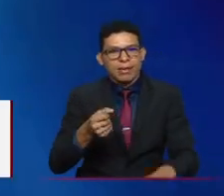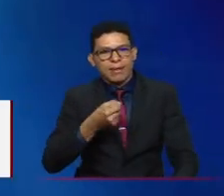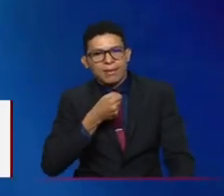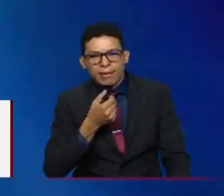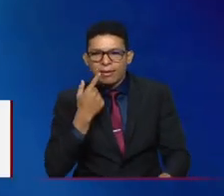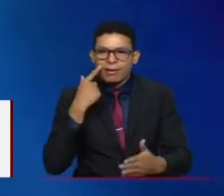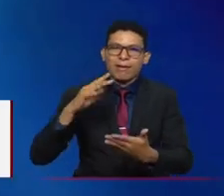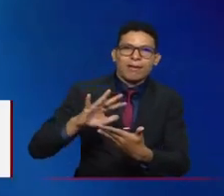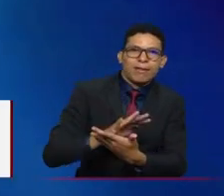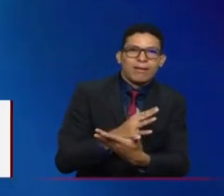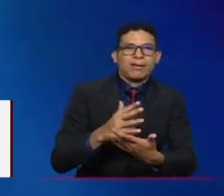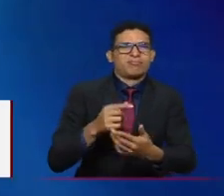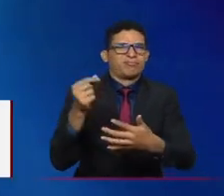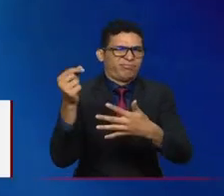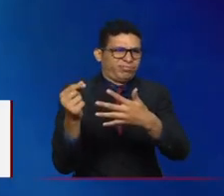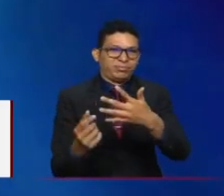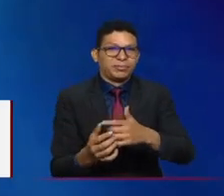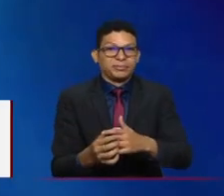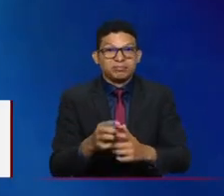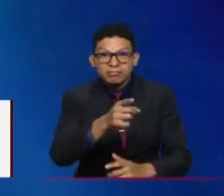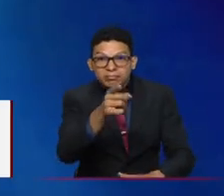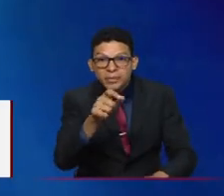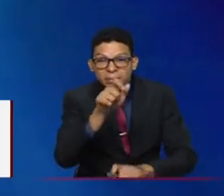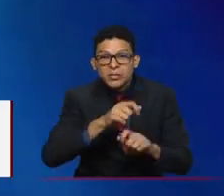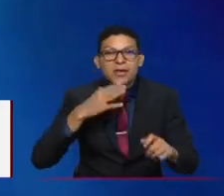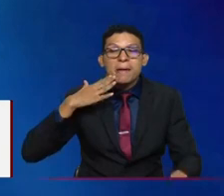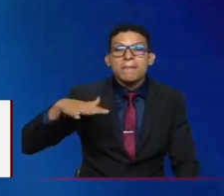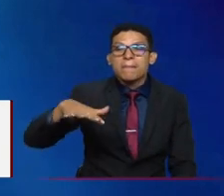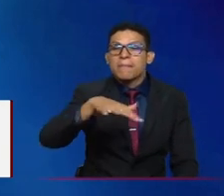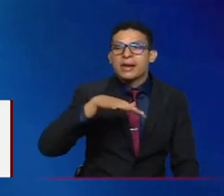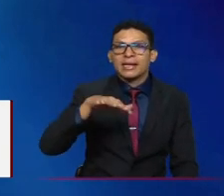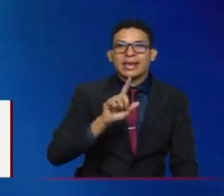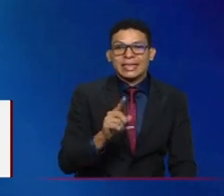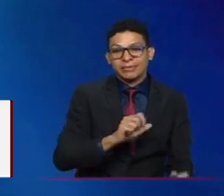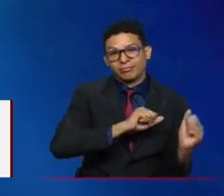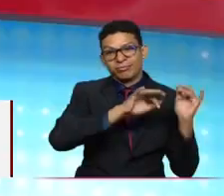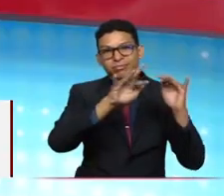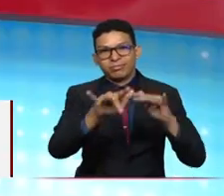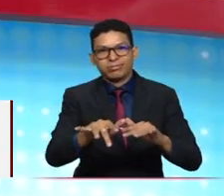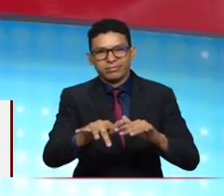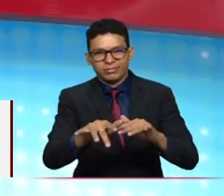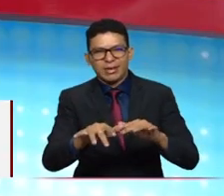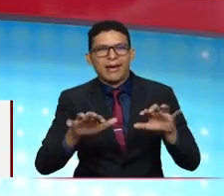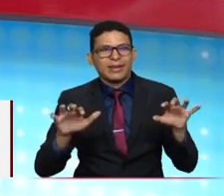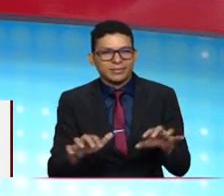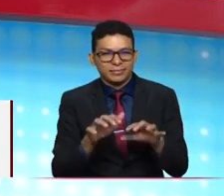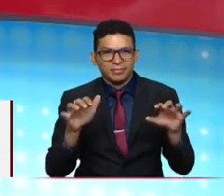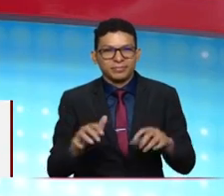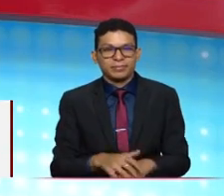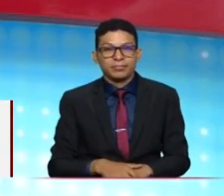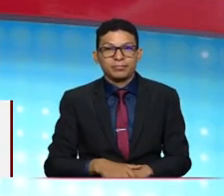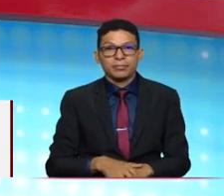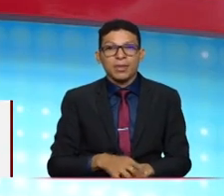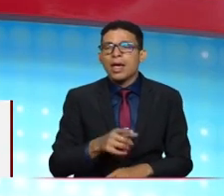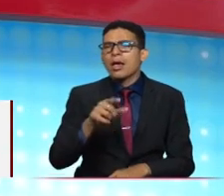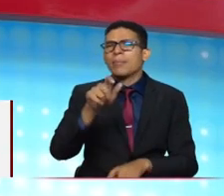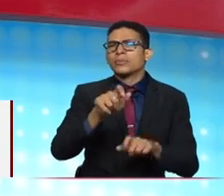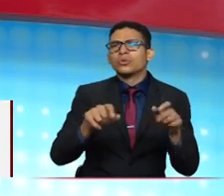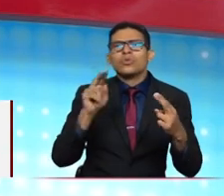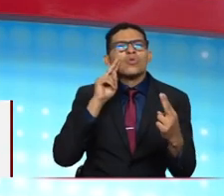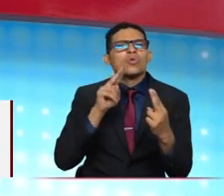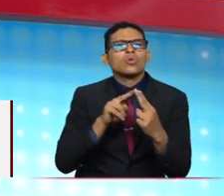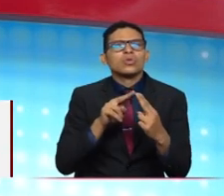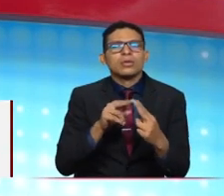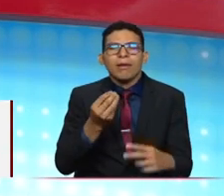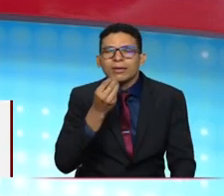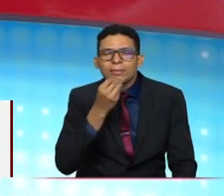entonces La idea es que la gente que salga al parque tenga mucho que hacer alcaldesa para quienes no conocen el municipio de Versalles que